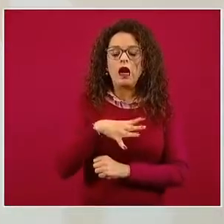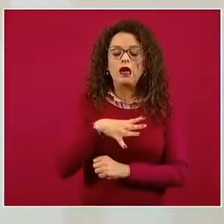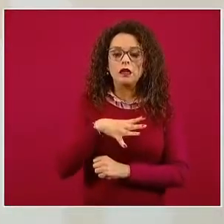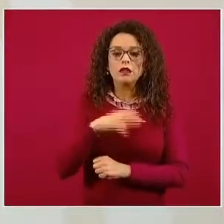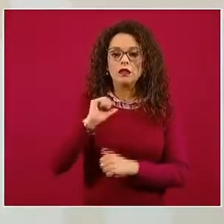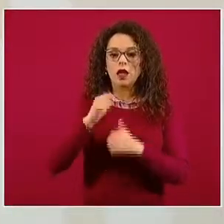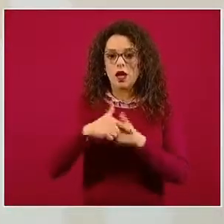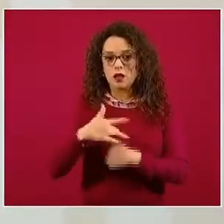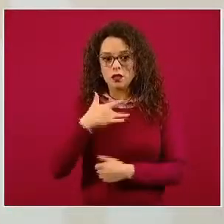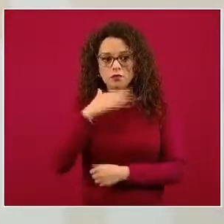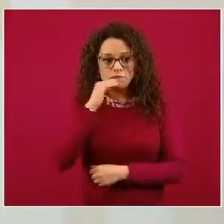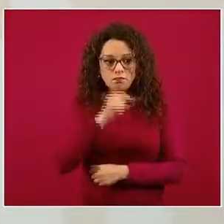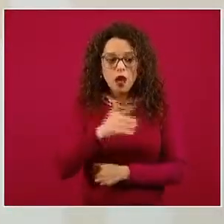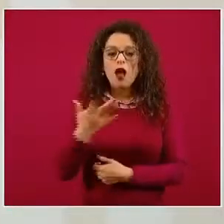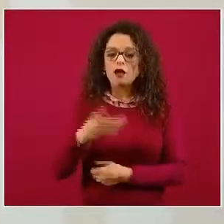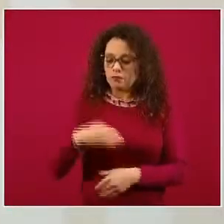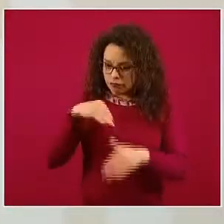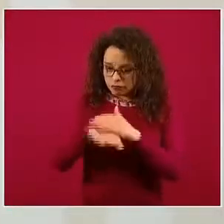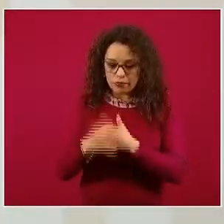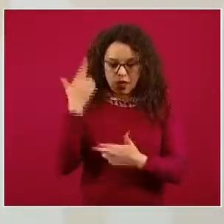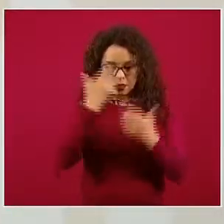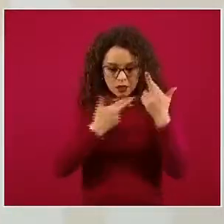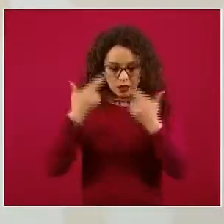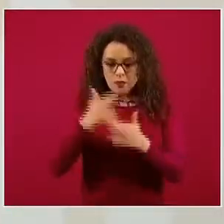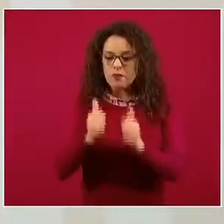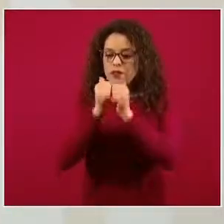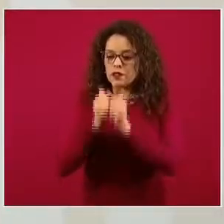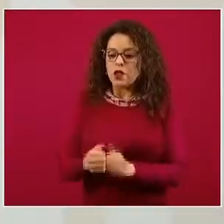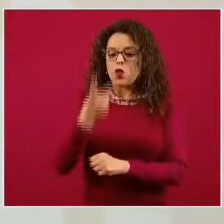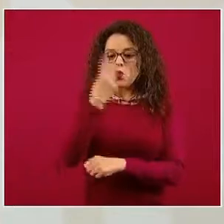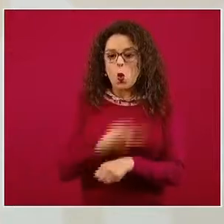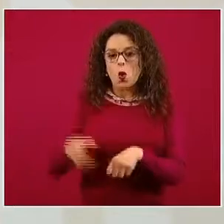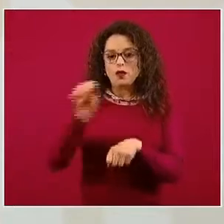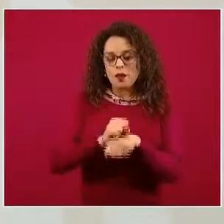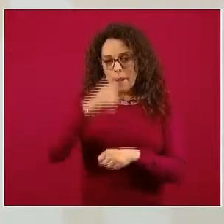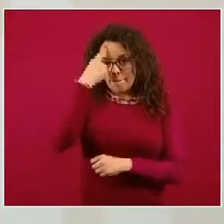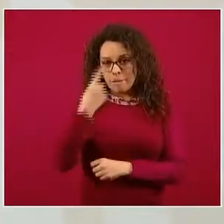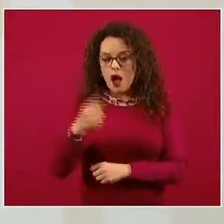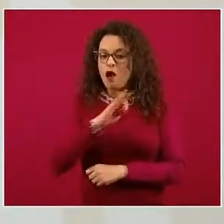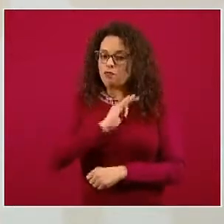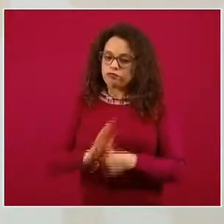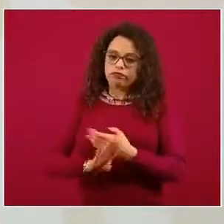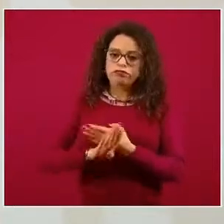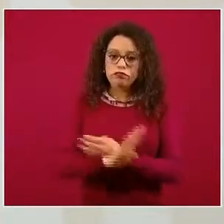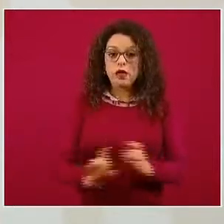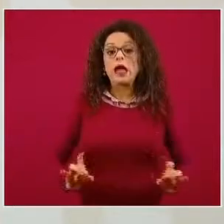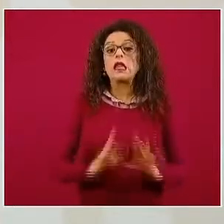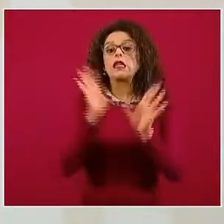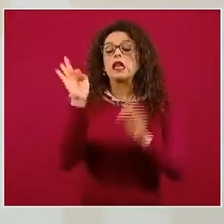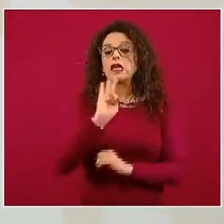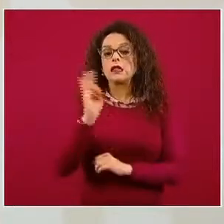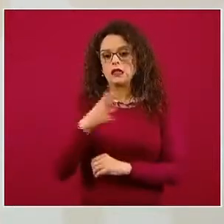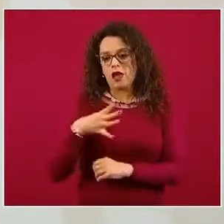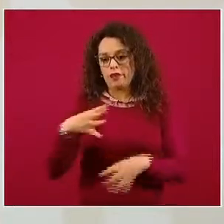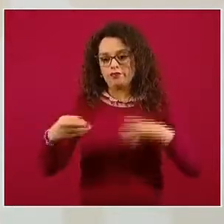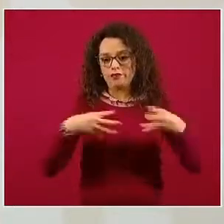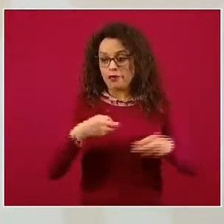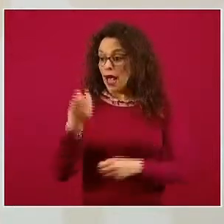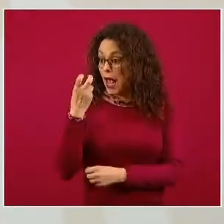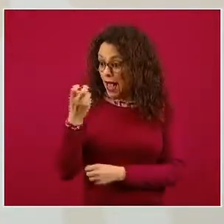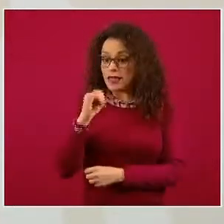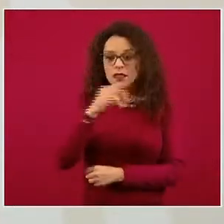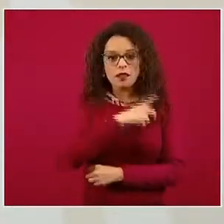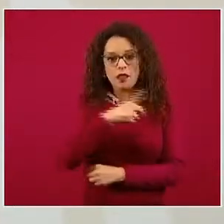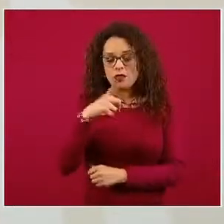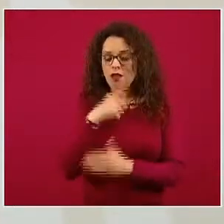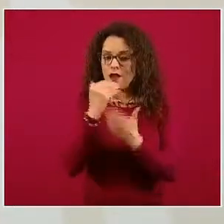valoración médica y a un resguardo por 2 semanas para evitar la posibilidad de contagios. Esas sí son las medidas que en su momento se